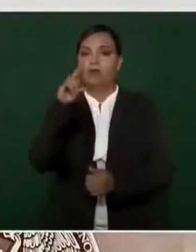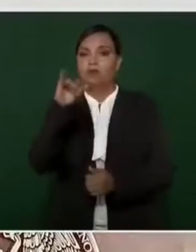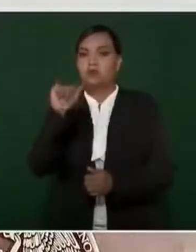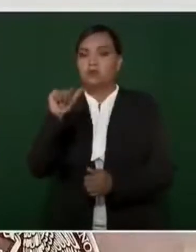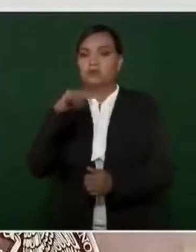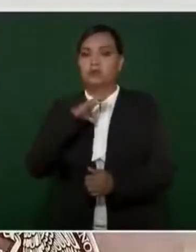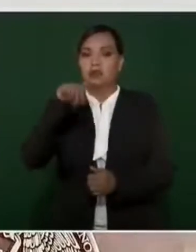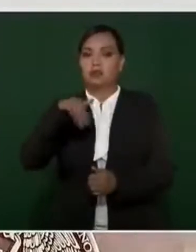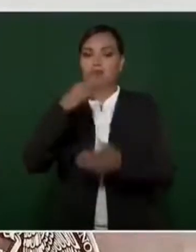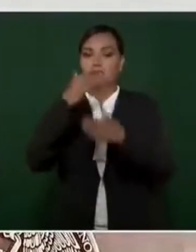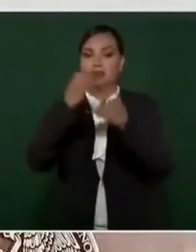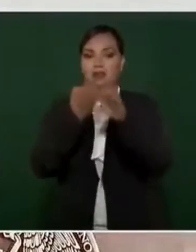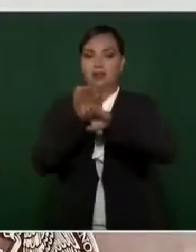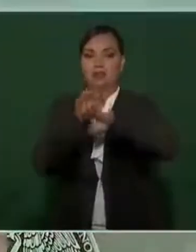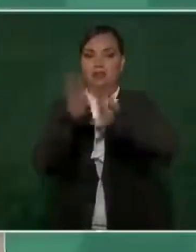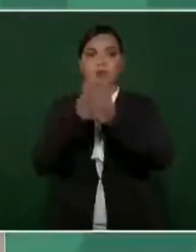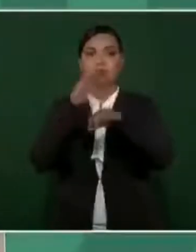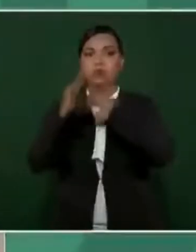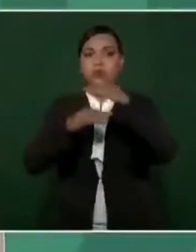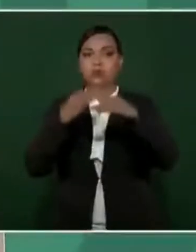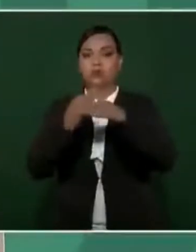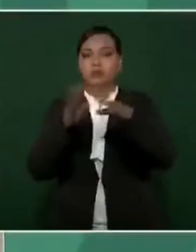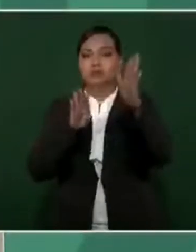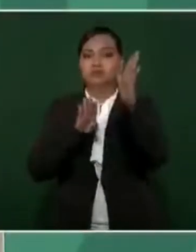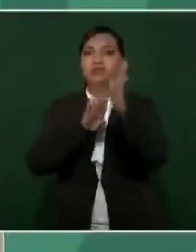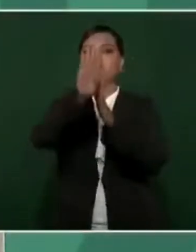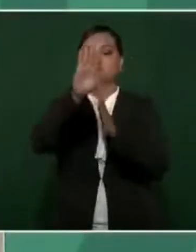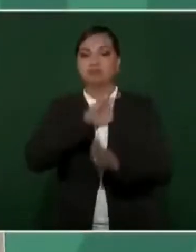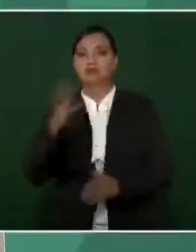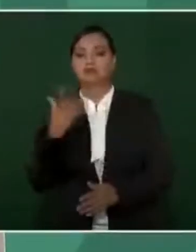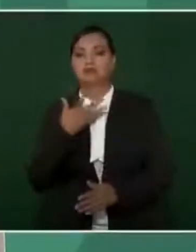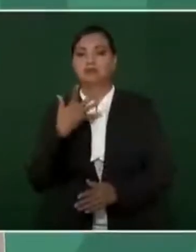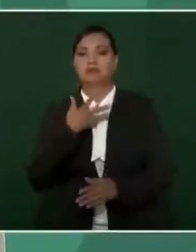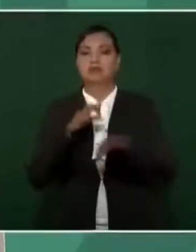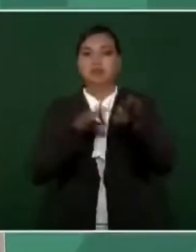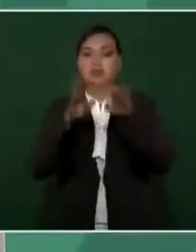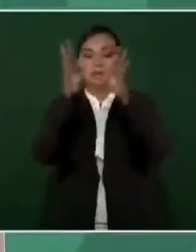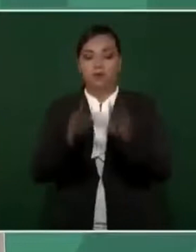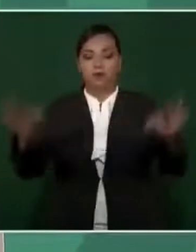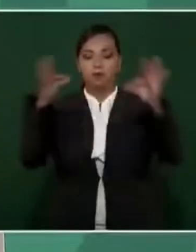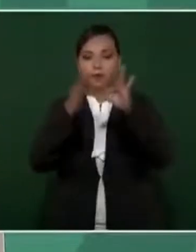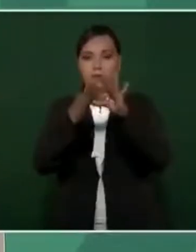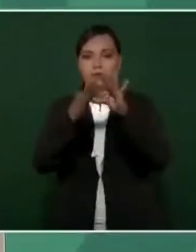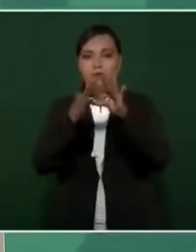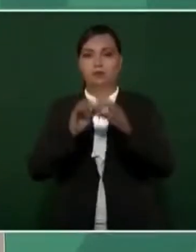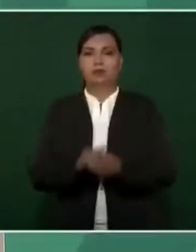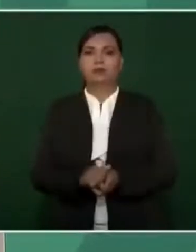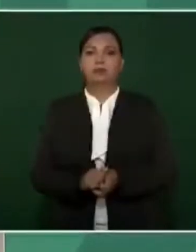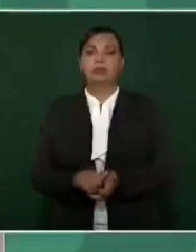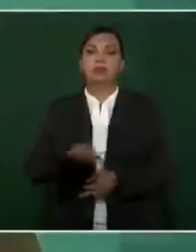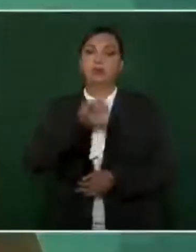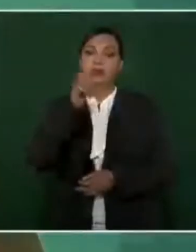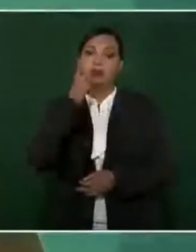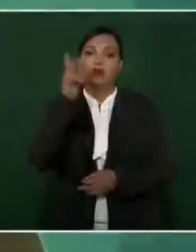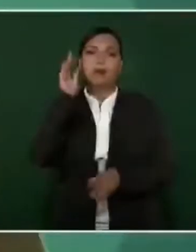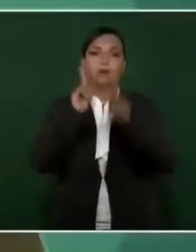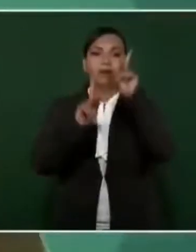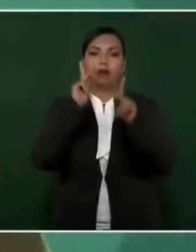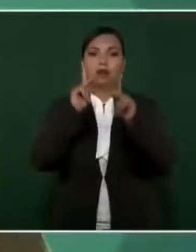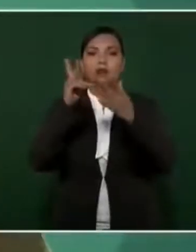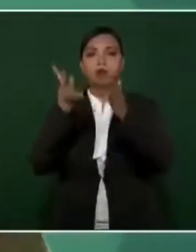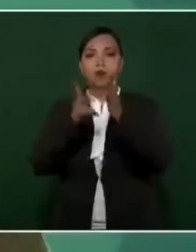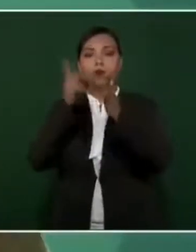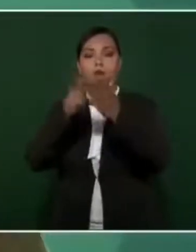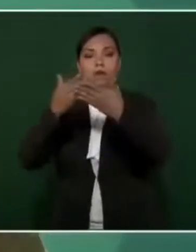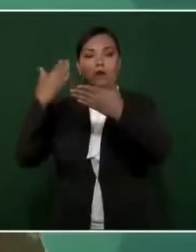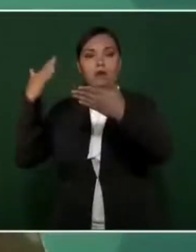Estado. Ha sido exitoso, se han tomado acciones importantes, lo hemos comentado en otras ocasiones,